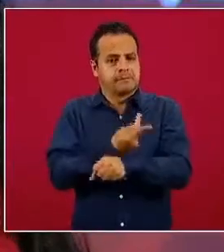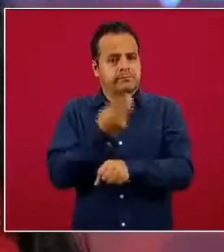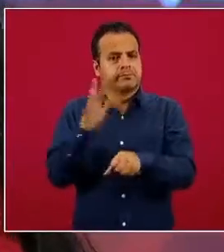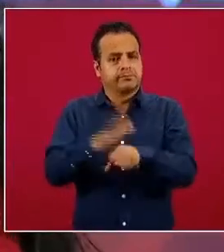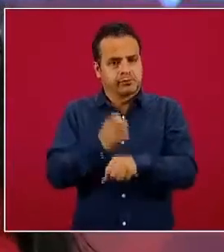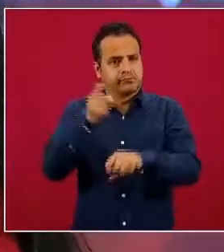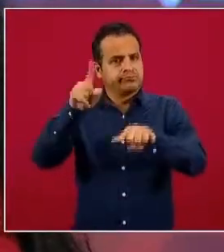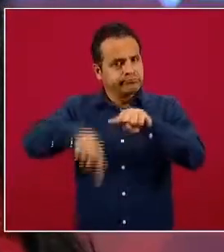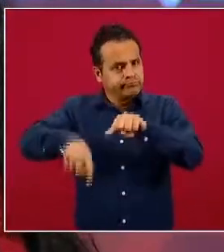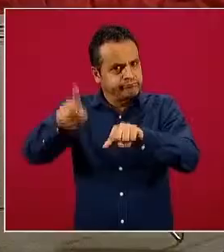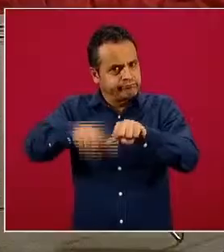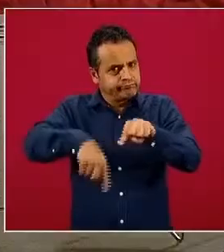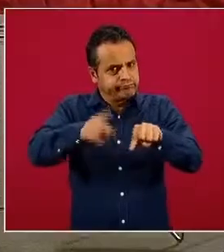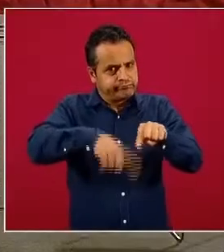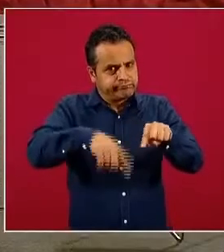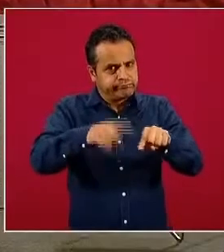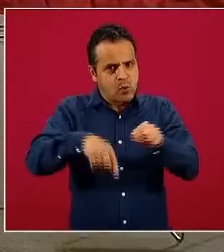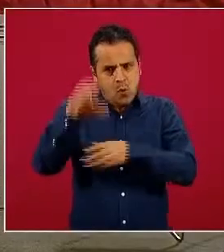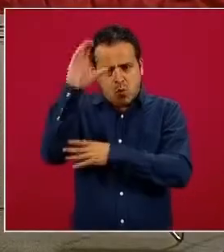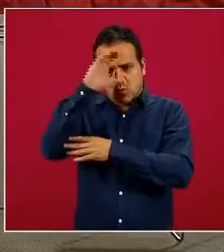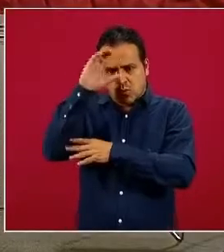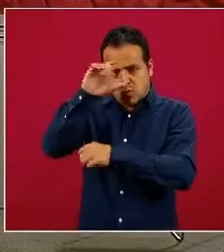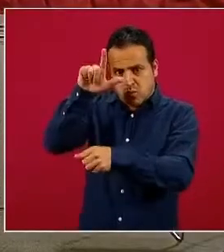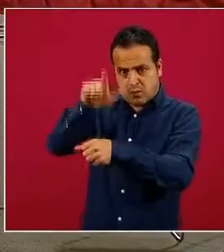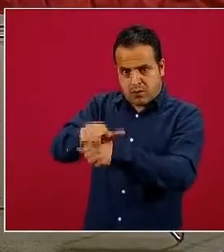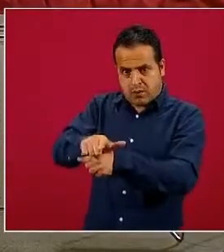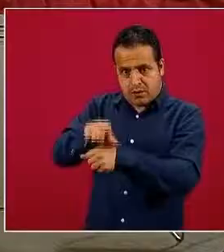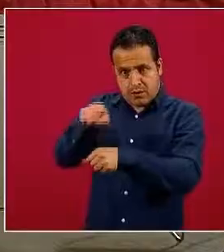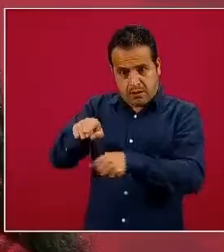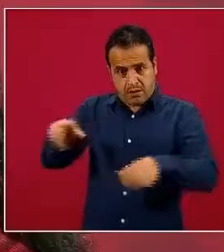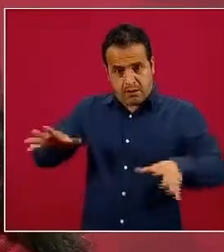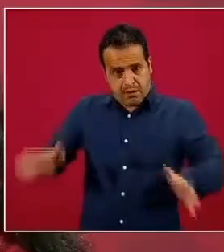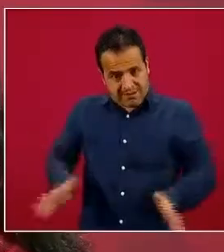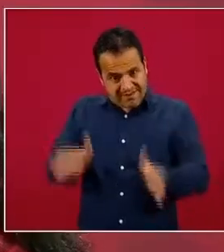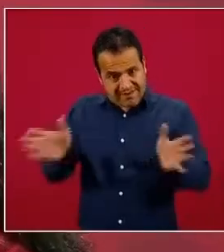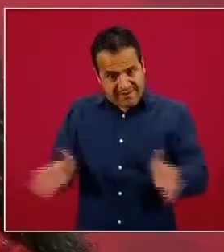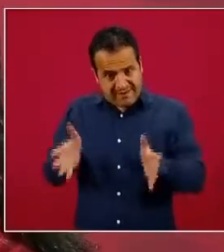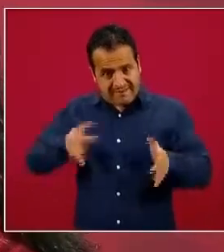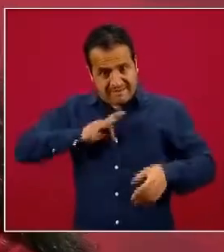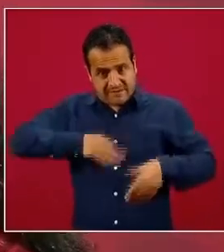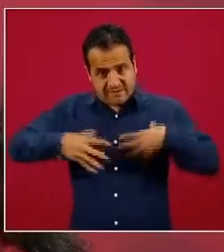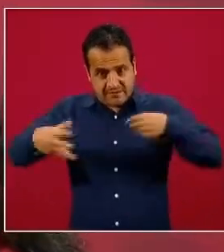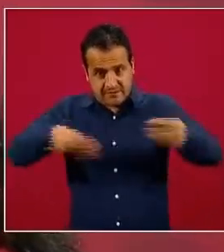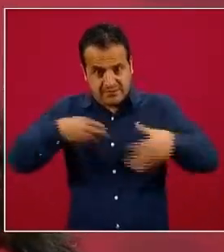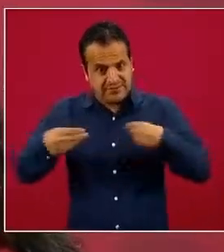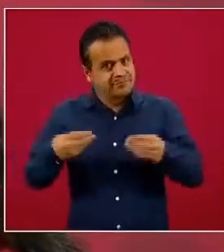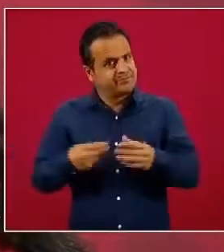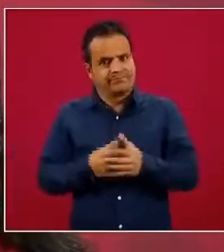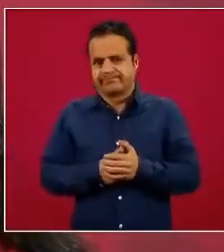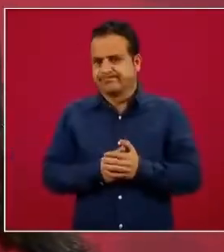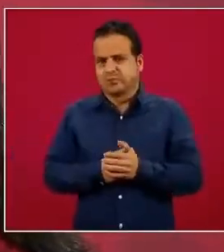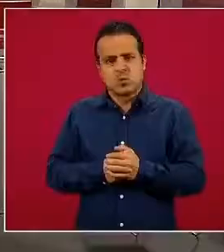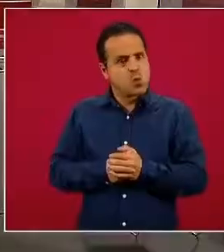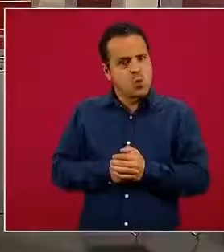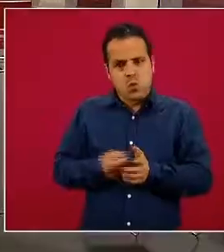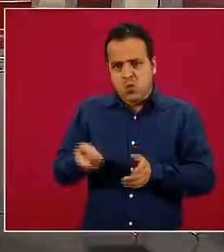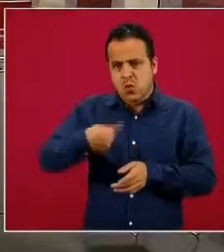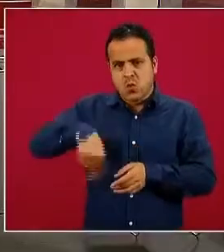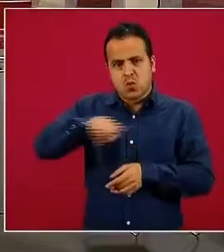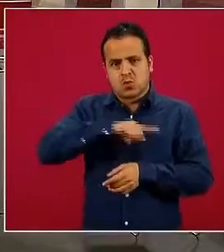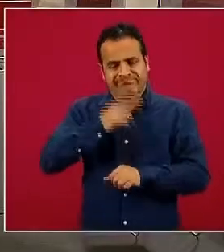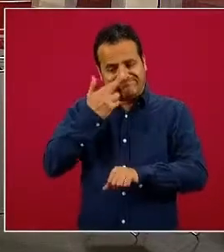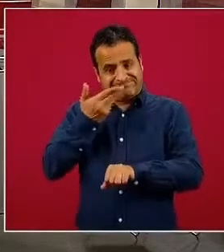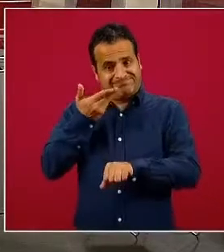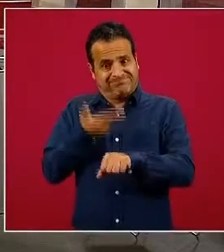sector cultural nunca un sector que provoque un recontagio. Somos muy responsables en los protocolos y en las indicaciones que las autoridades de